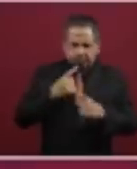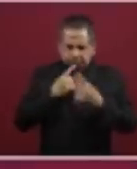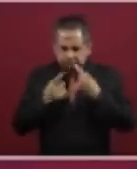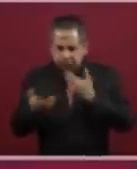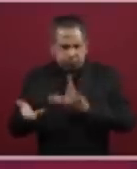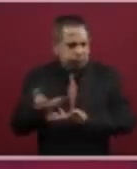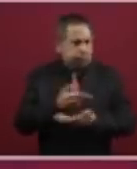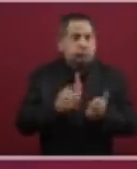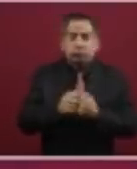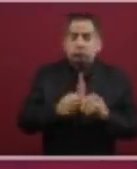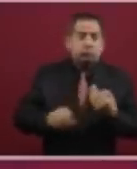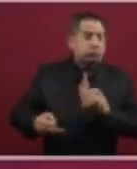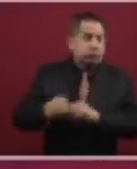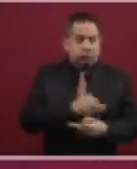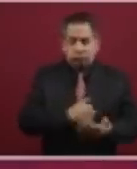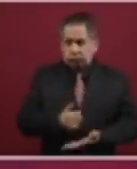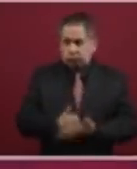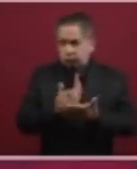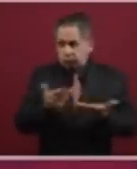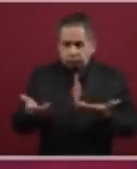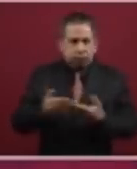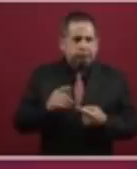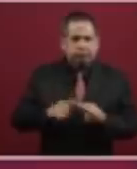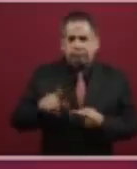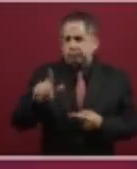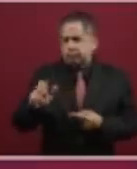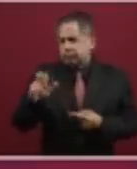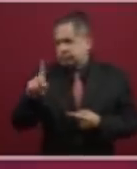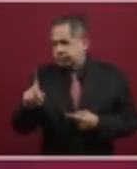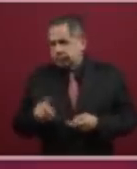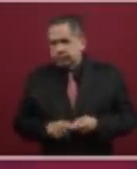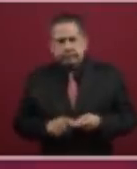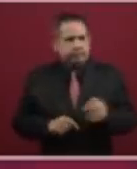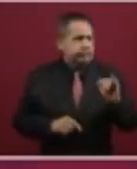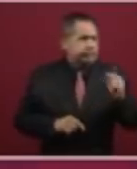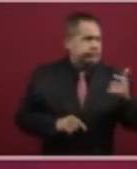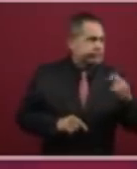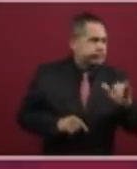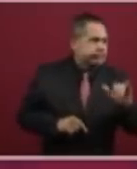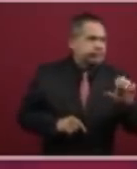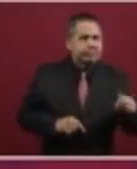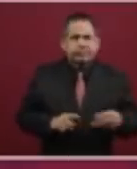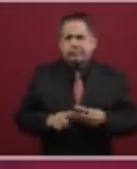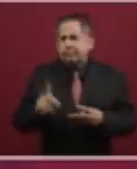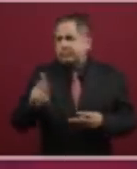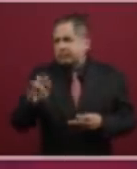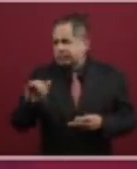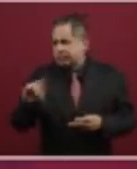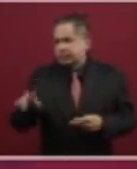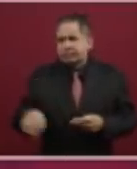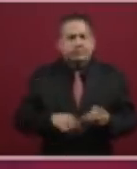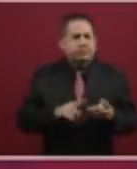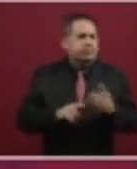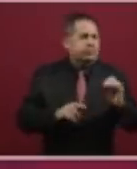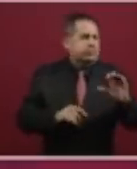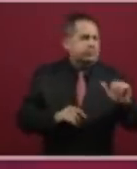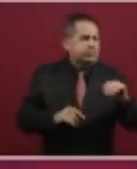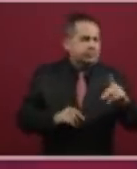con todos, con Lerdo, con Iglesias, con Prieto, con